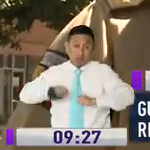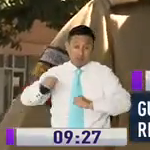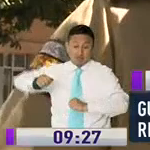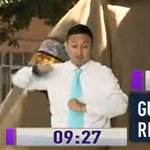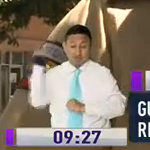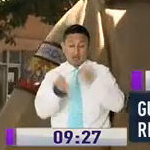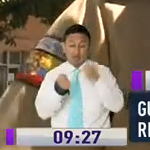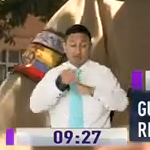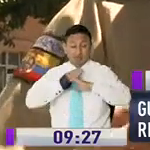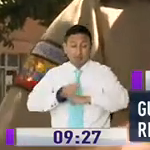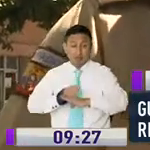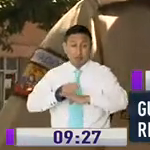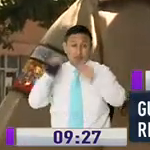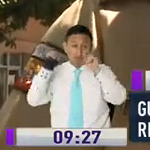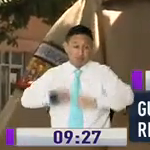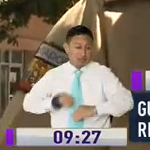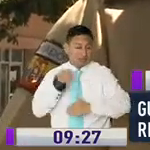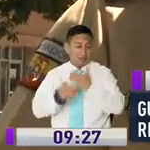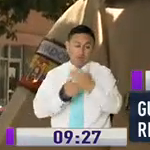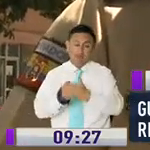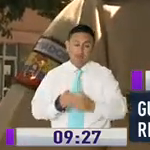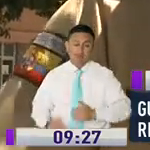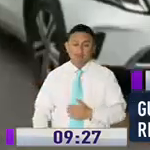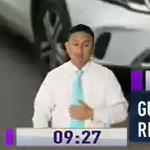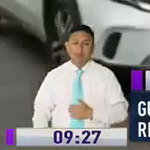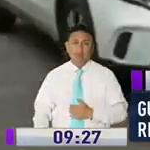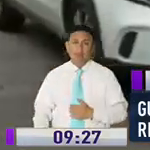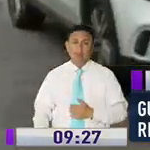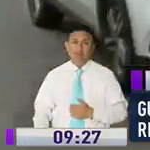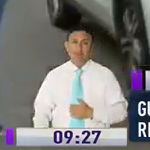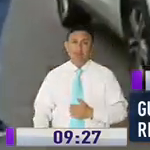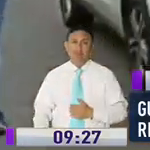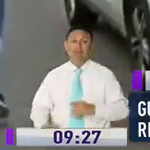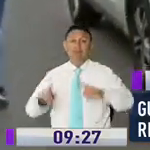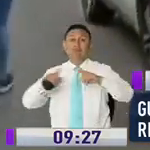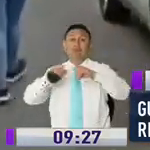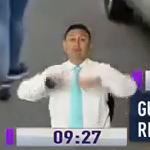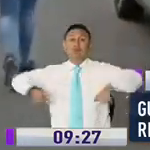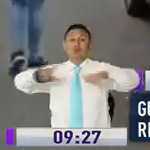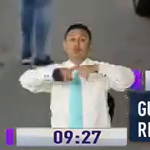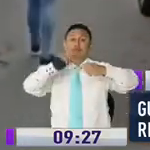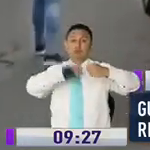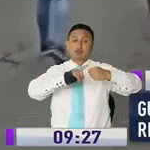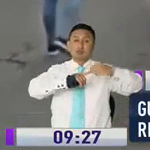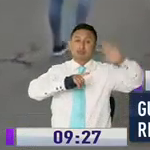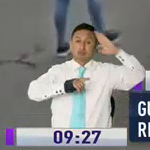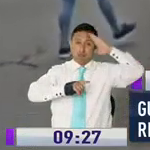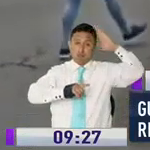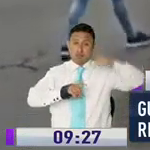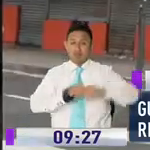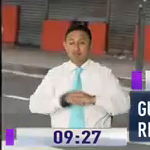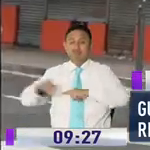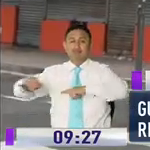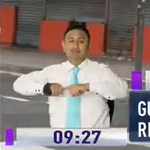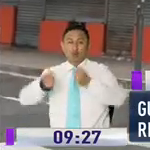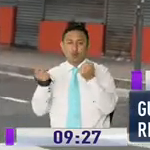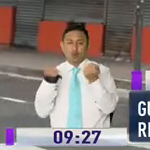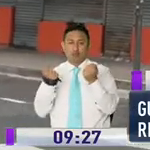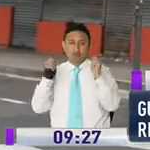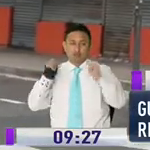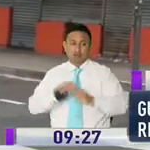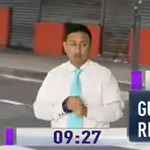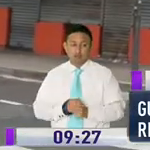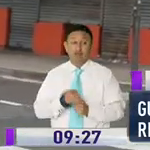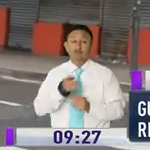de la ley implica el uso progresivo de la fuerza. Mientras en diferentes puntos de la capital la policía despliega operativos de control para evitar